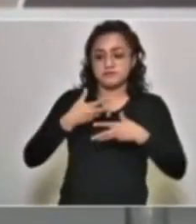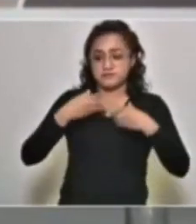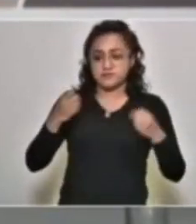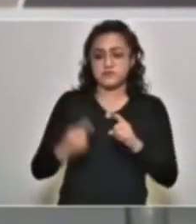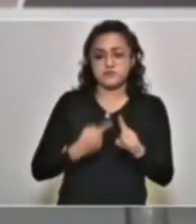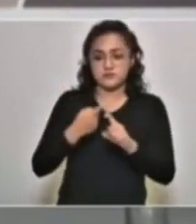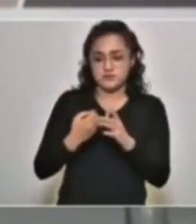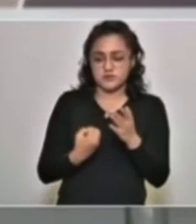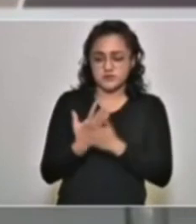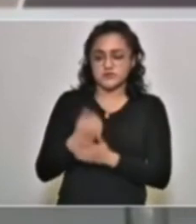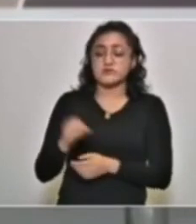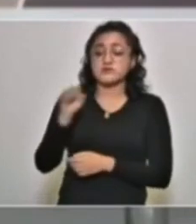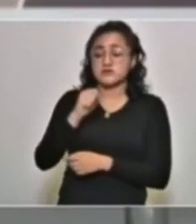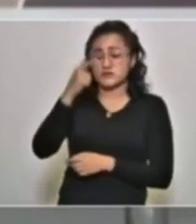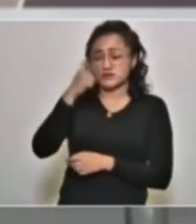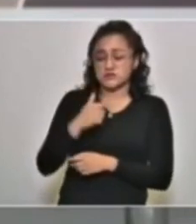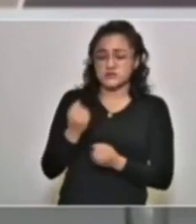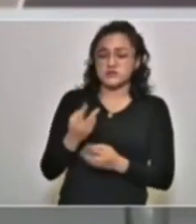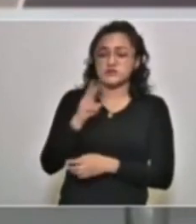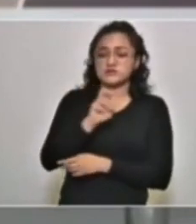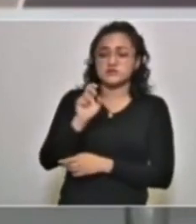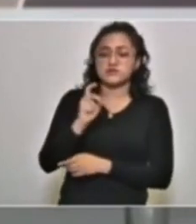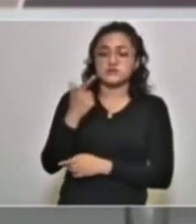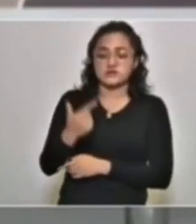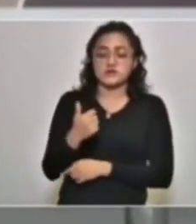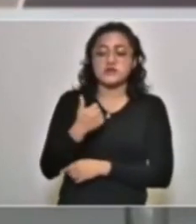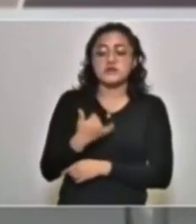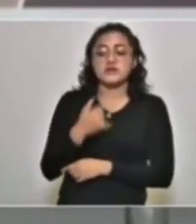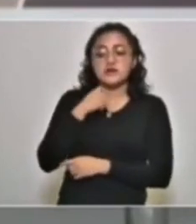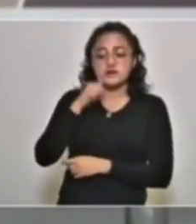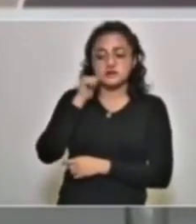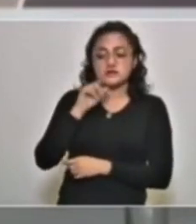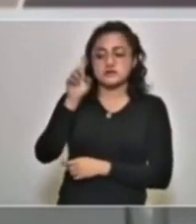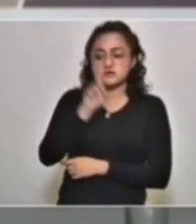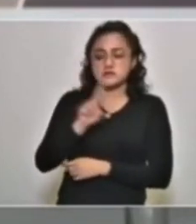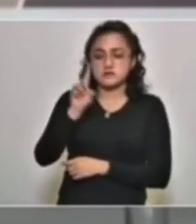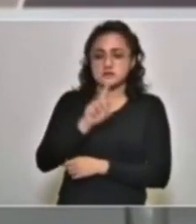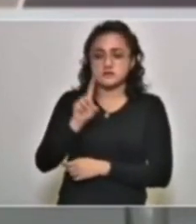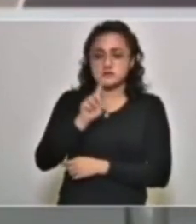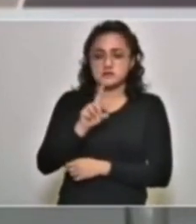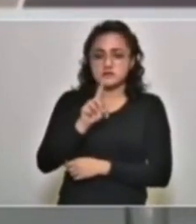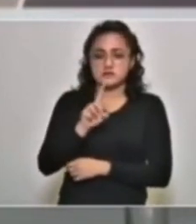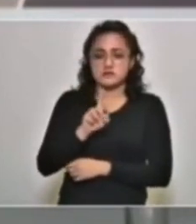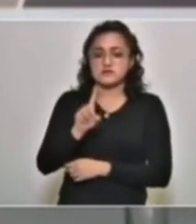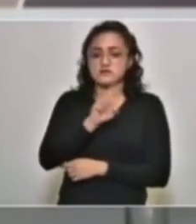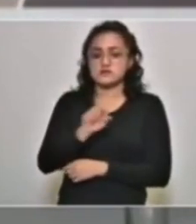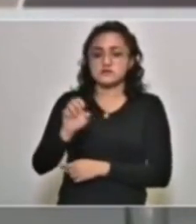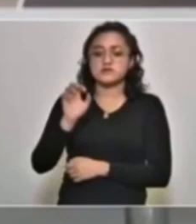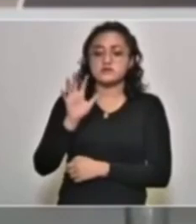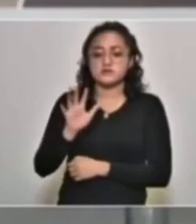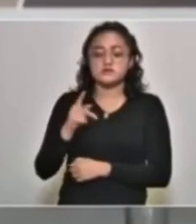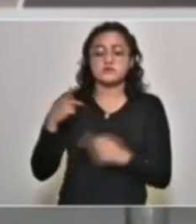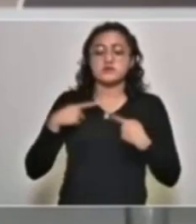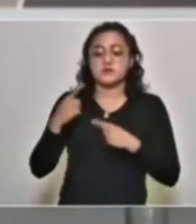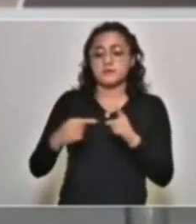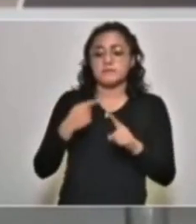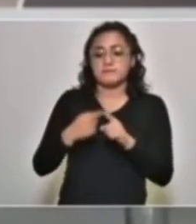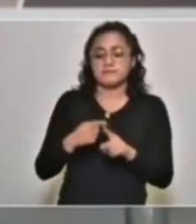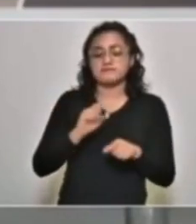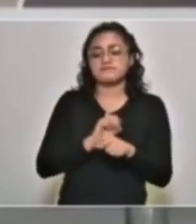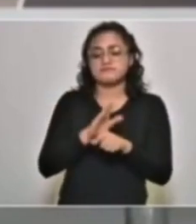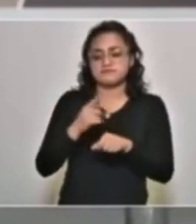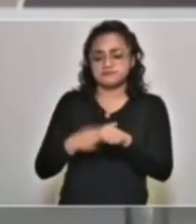positivos a corte del sábado 237 ya corte de ayer por la noche 105 positivos más